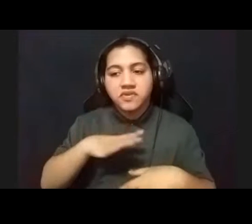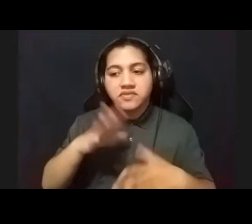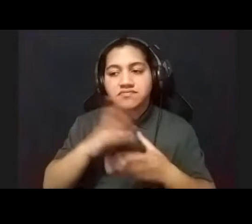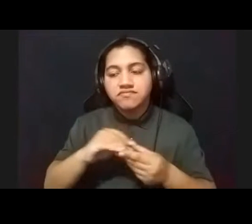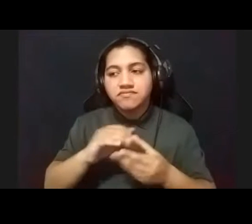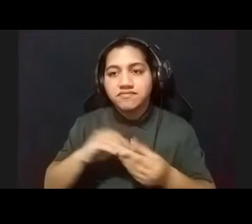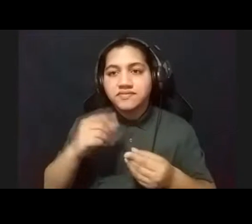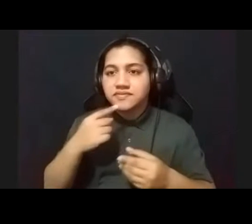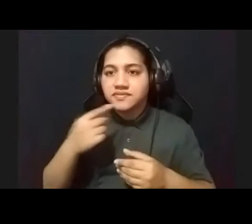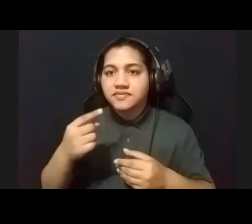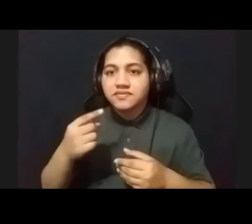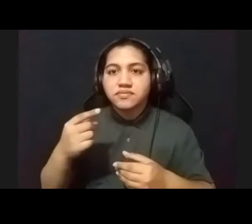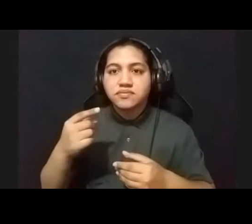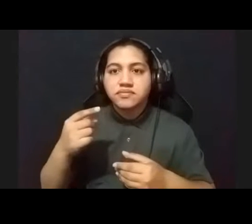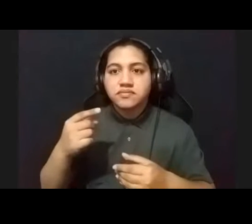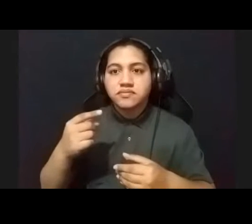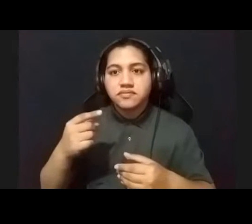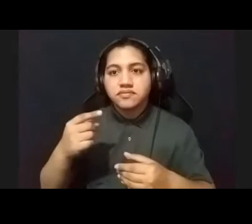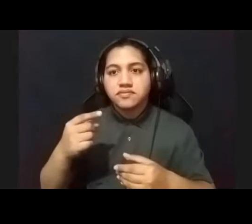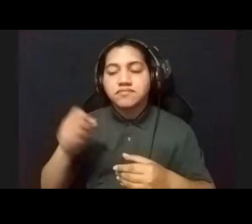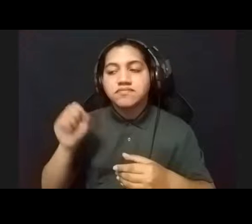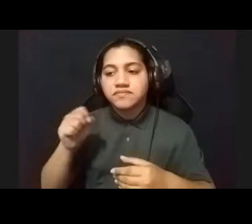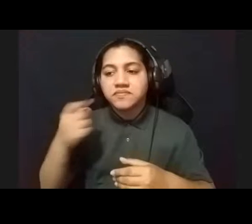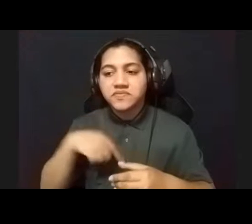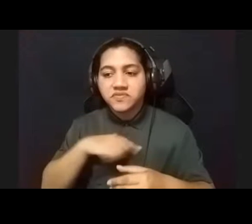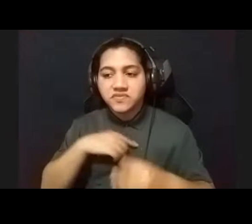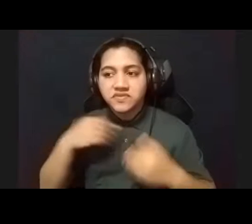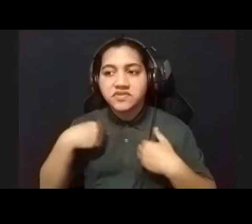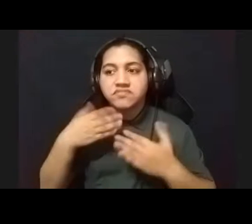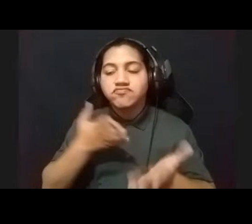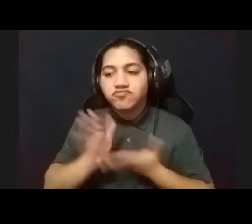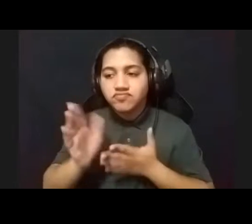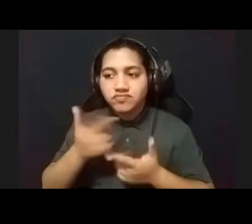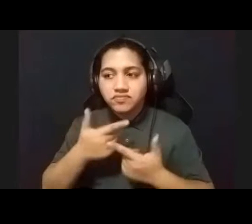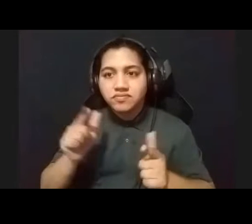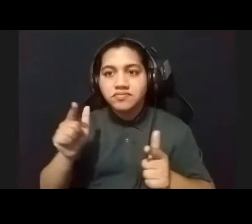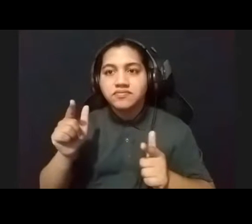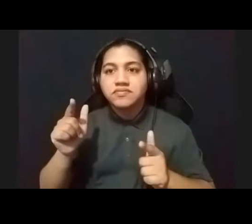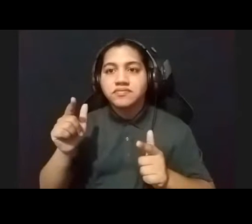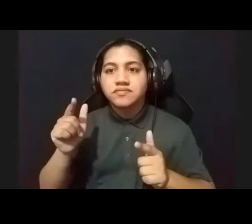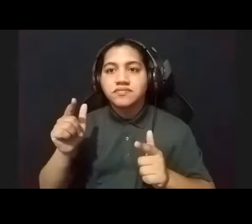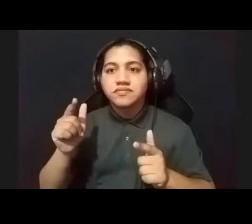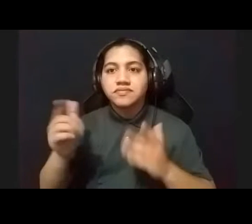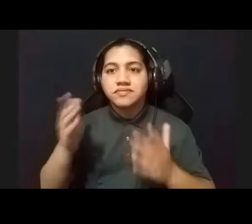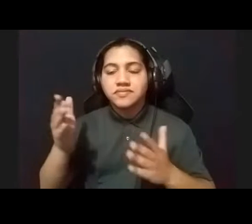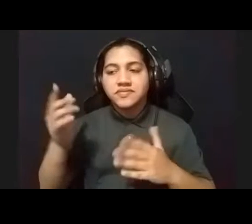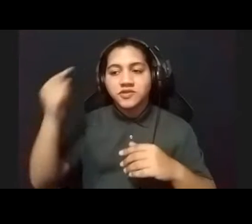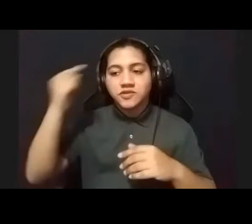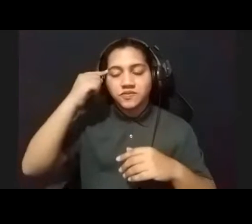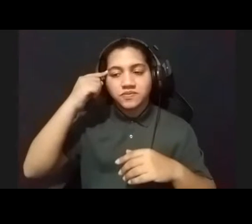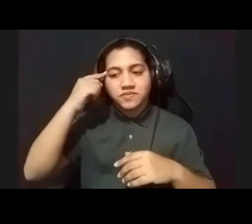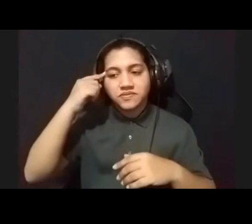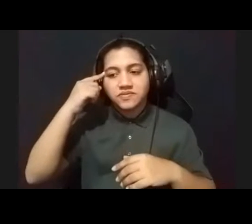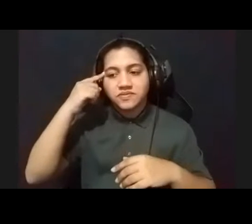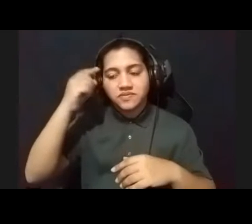que le dijeron, sí, nosotras tenemos derecho a ser libres. ¿Sabes dónde? A lo mejor aquí en nuestra